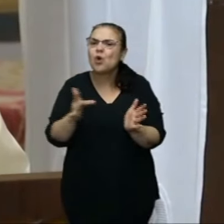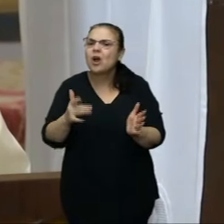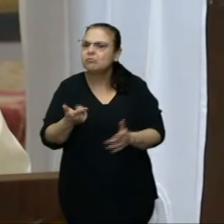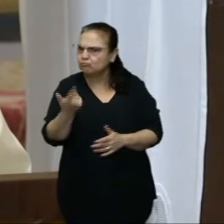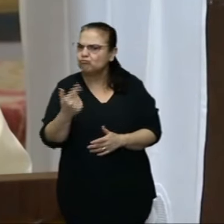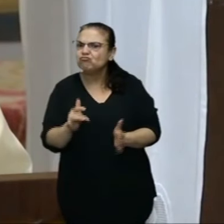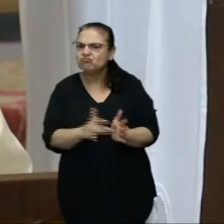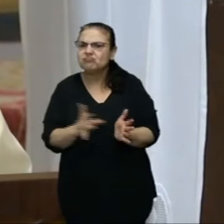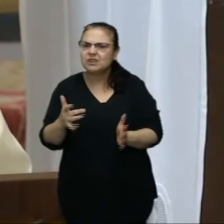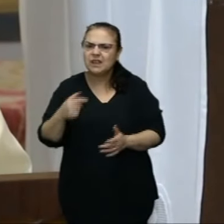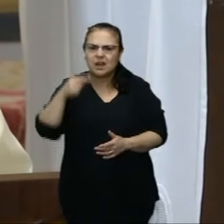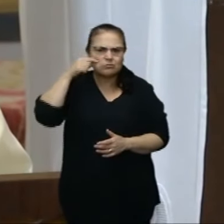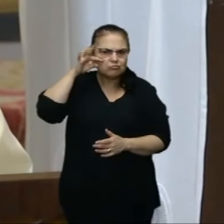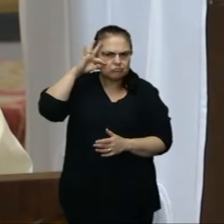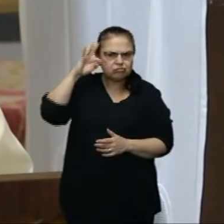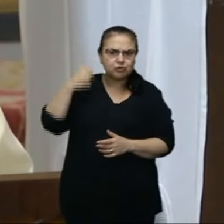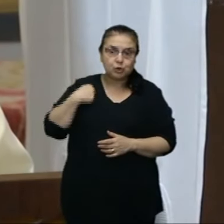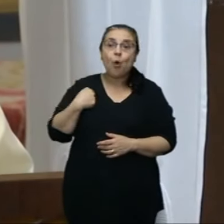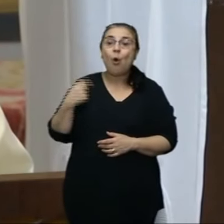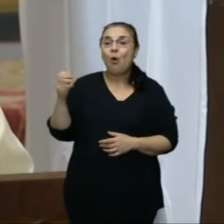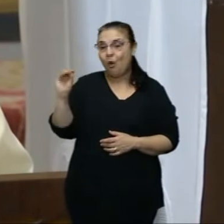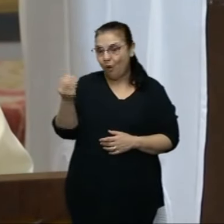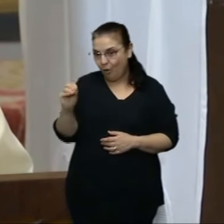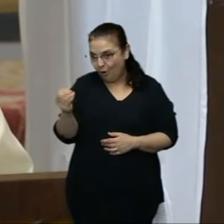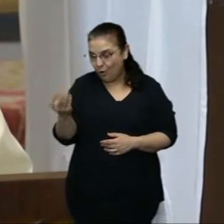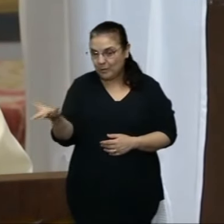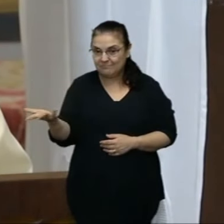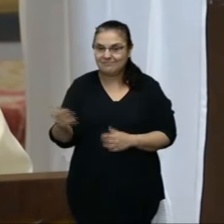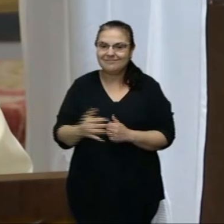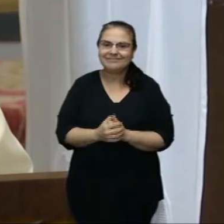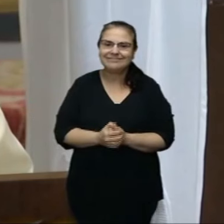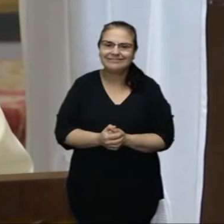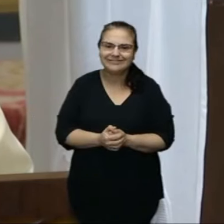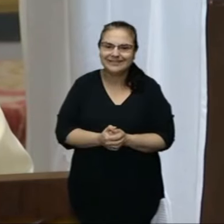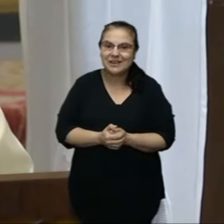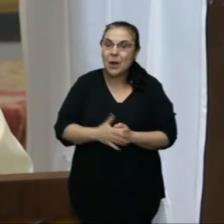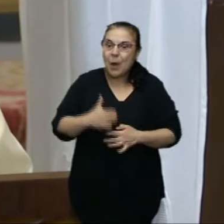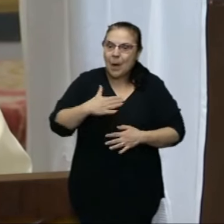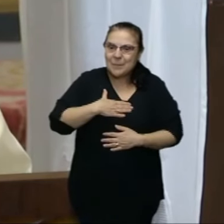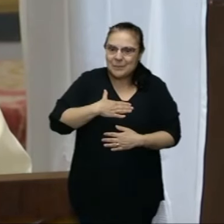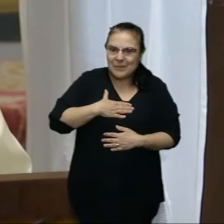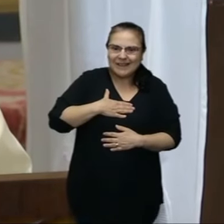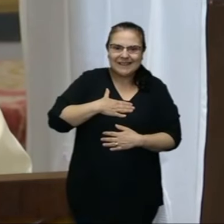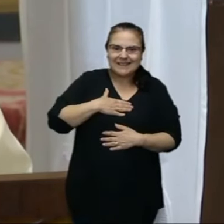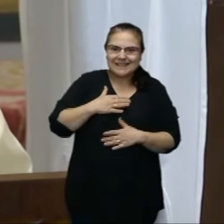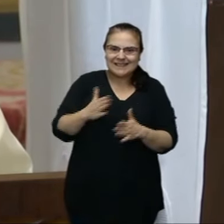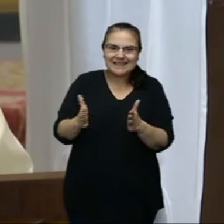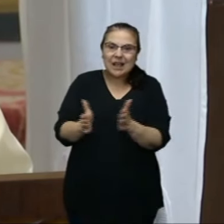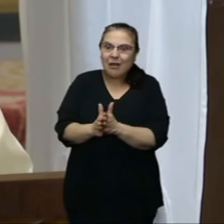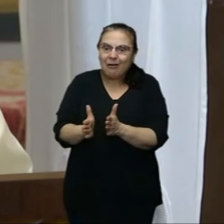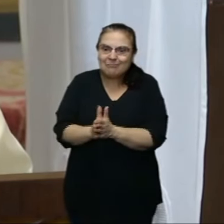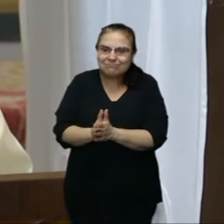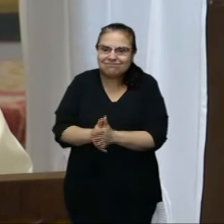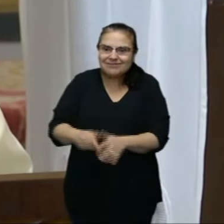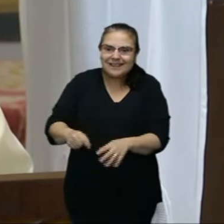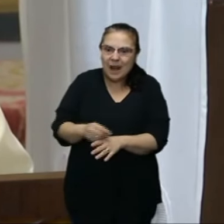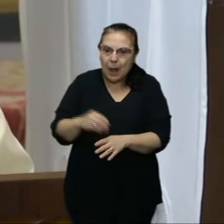experiencia. Era joven, estaba con mis muchachos de la parroquia